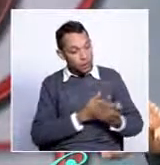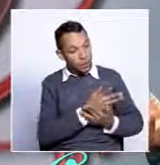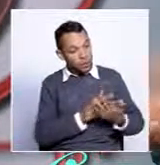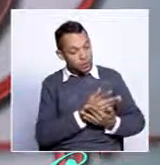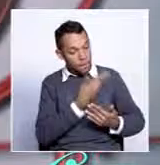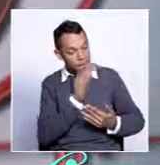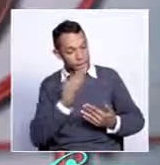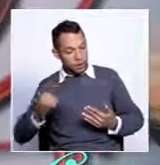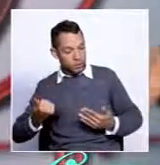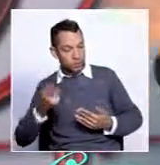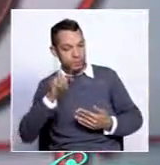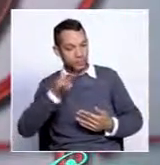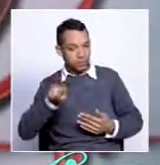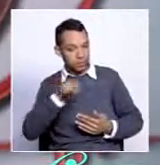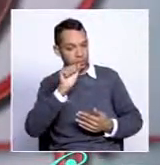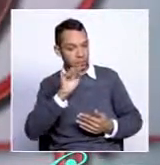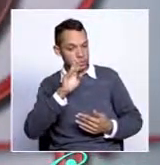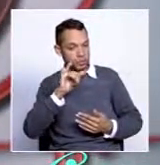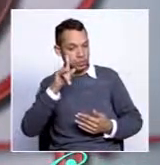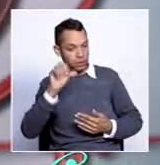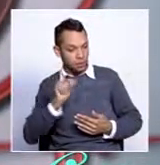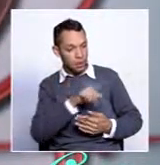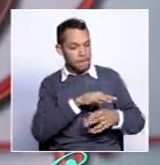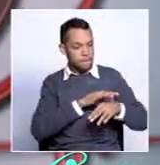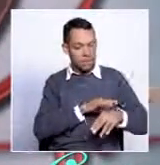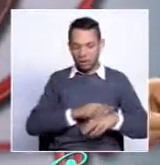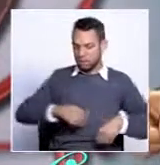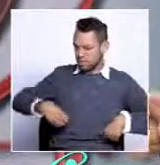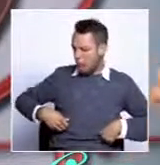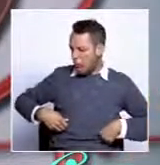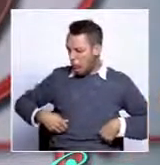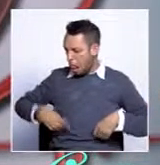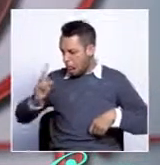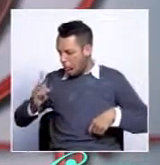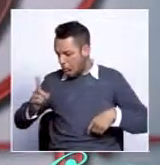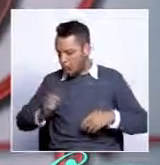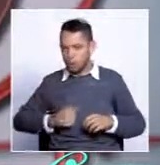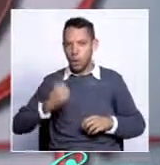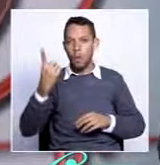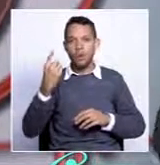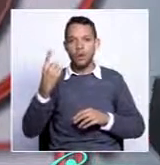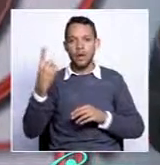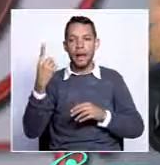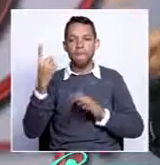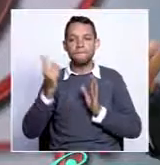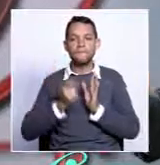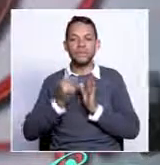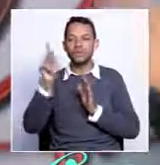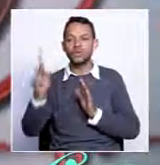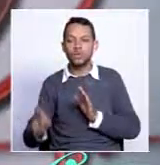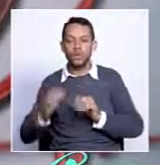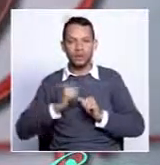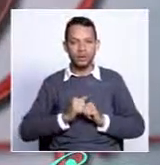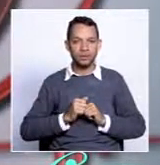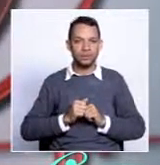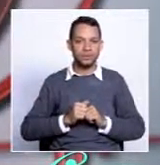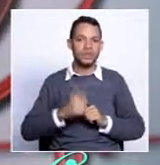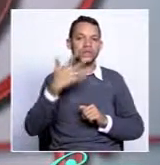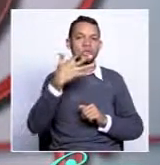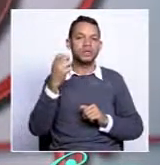mejoraba con eso en vez de pelear con la paciente que fuera una de 1000 pero es que son 500 de